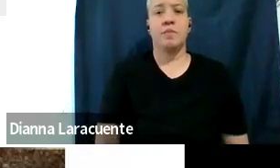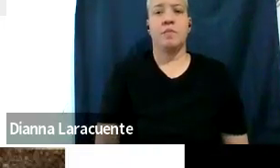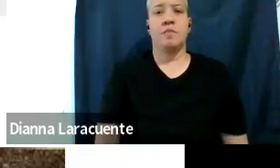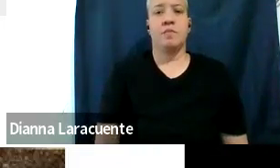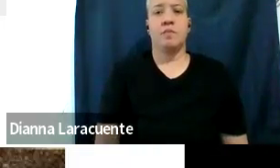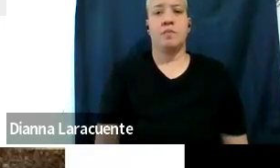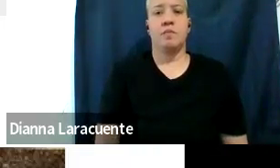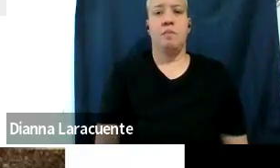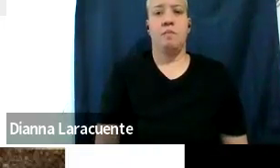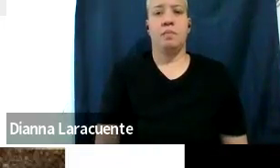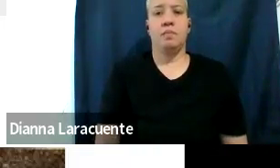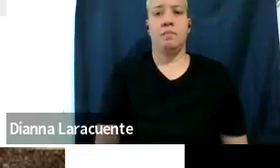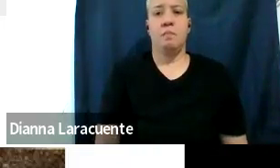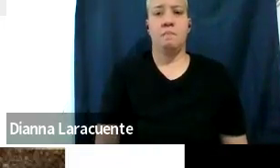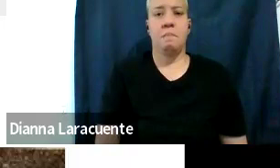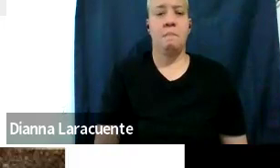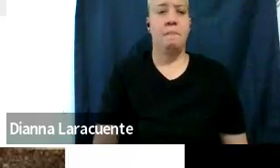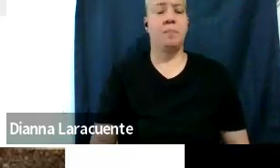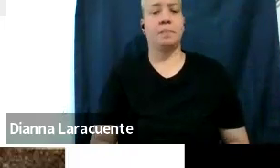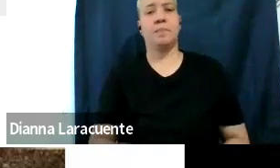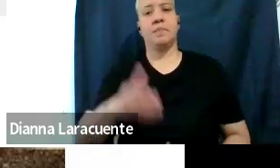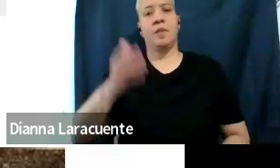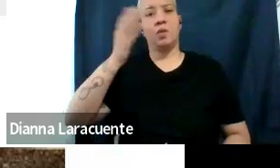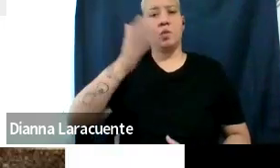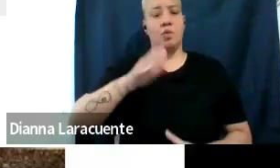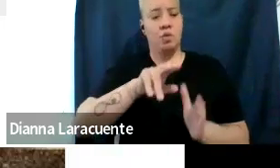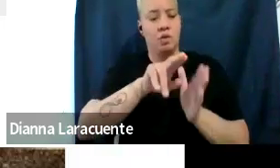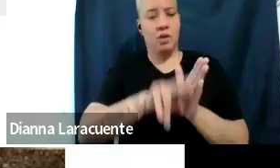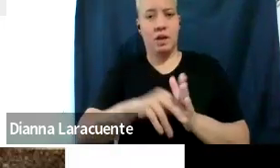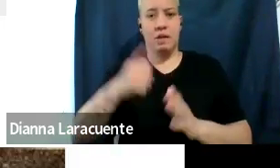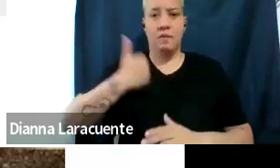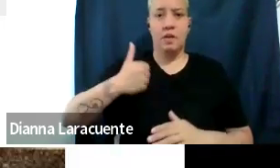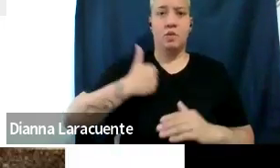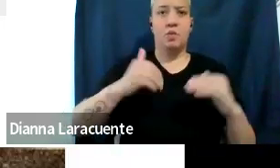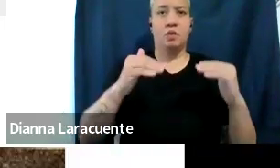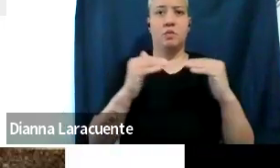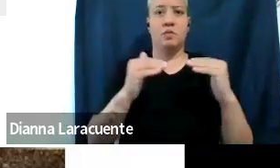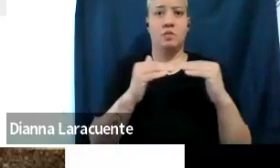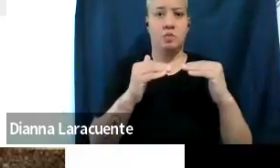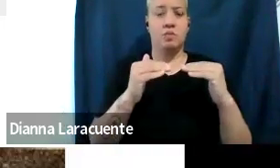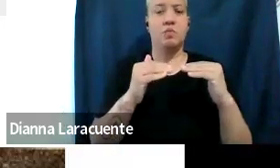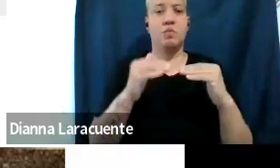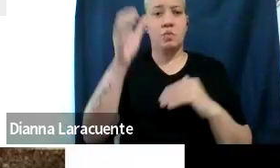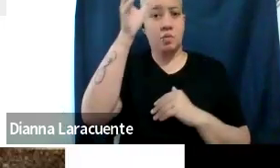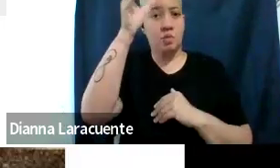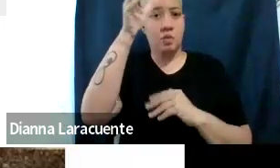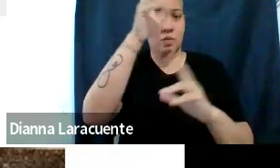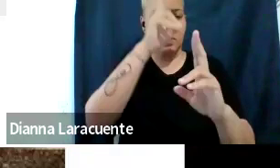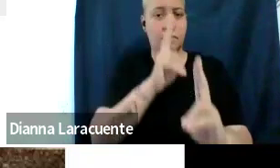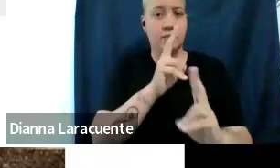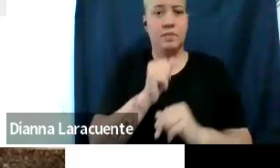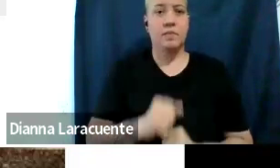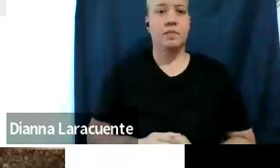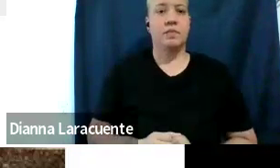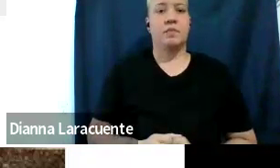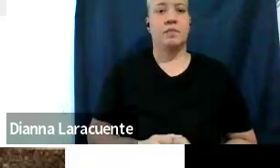el discurso en la tumba de él, dice, era valiente porque tenía un justo y cabal concepto del honor. Baja de